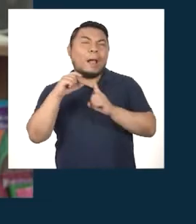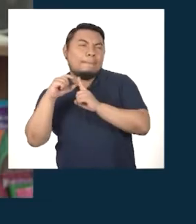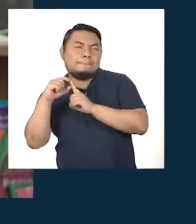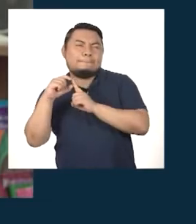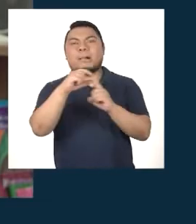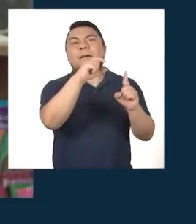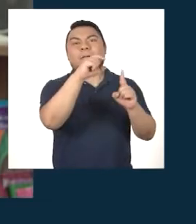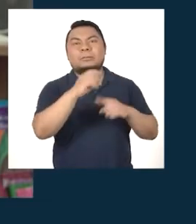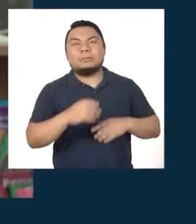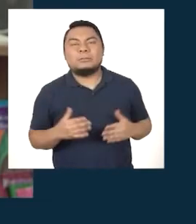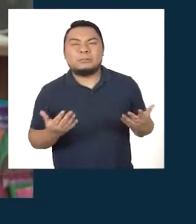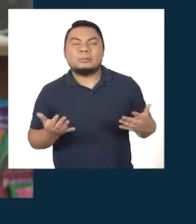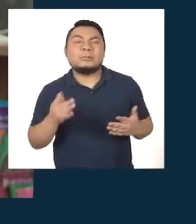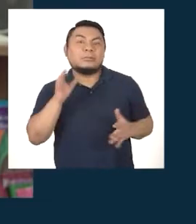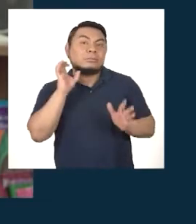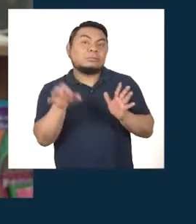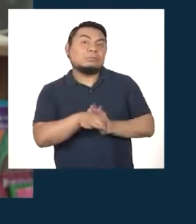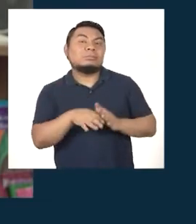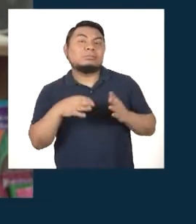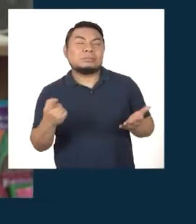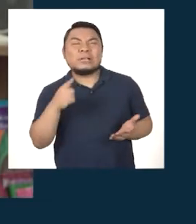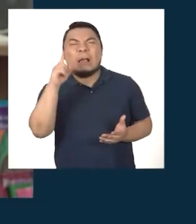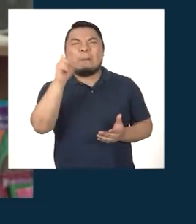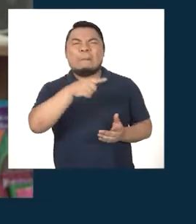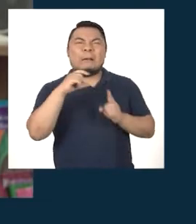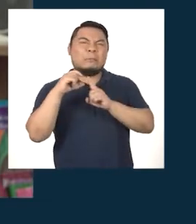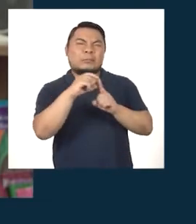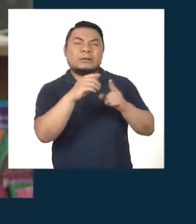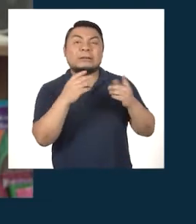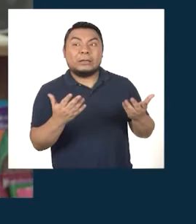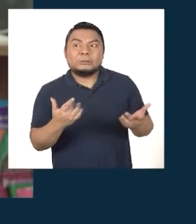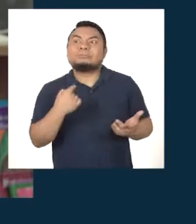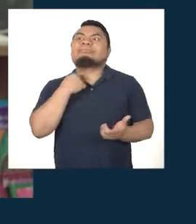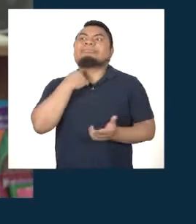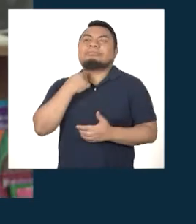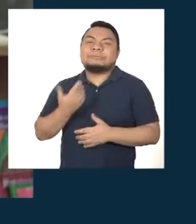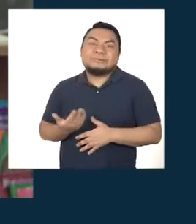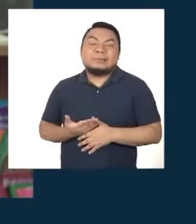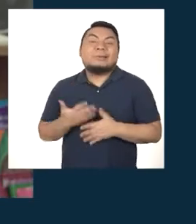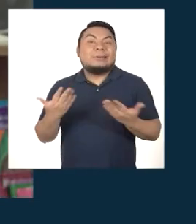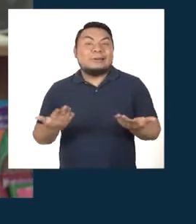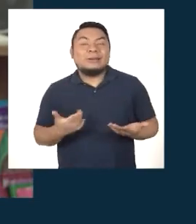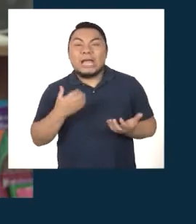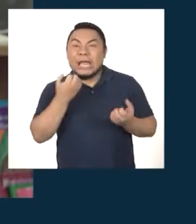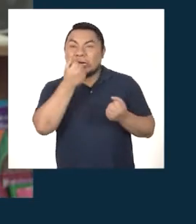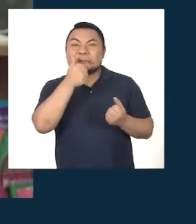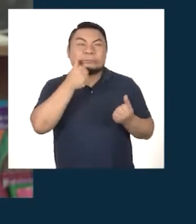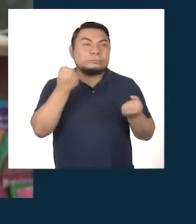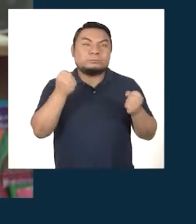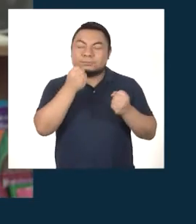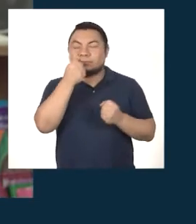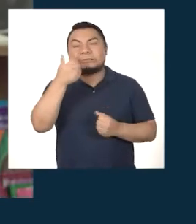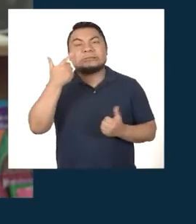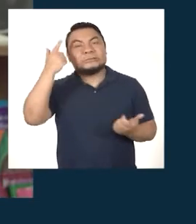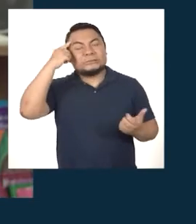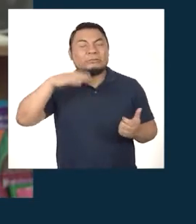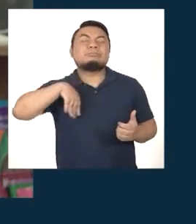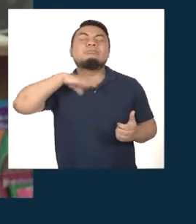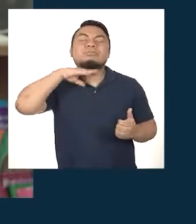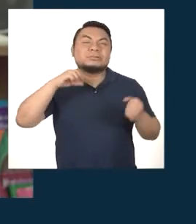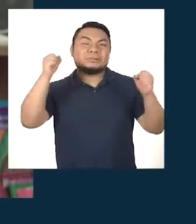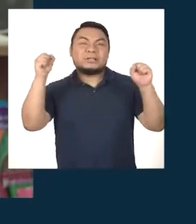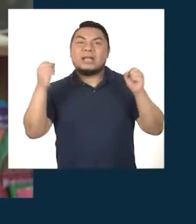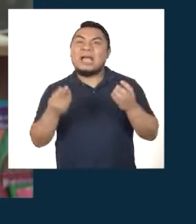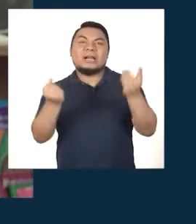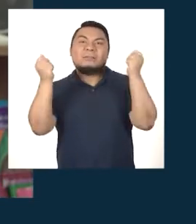algo como ponerles algún tipo de etiqueta, ¿no? Entonces, la impaciencia genera un impulso